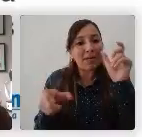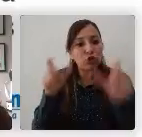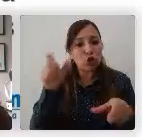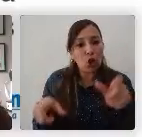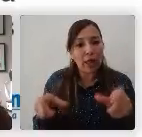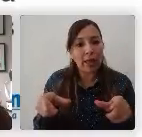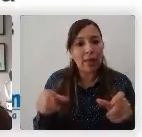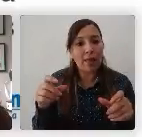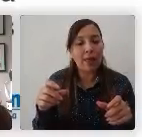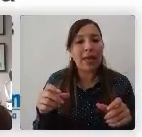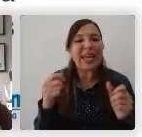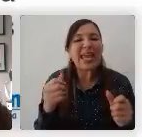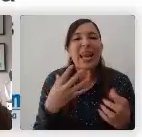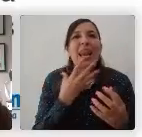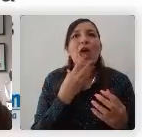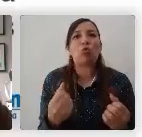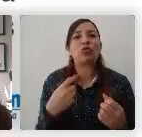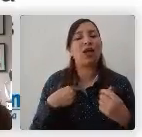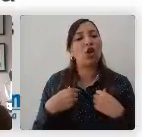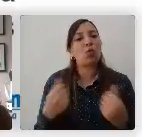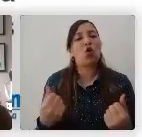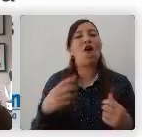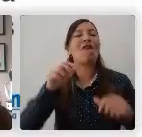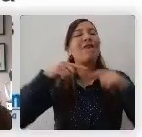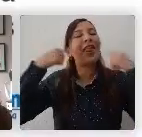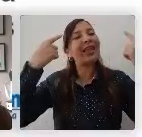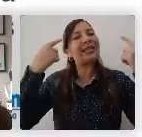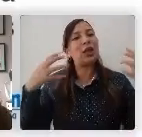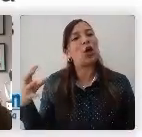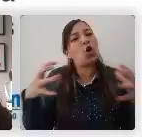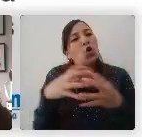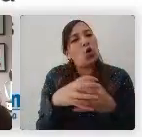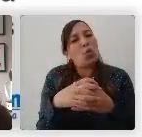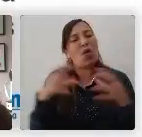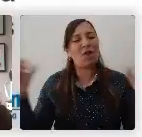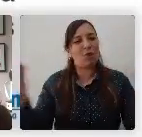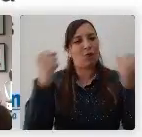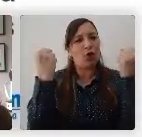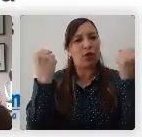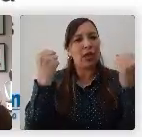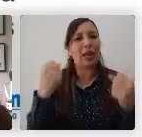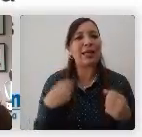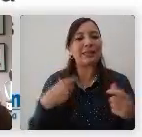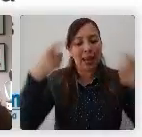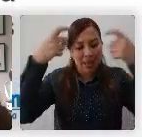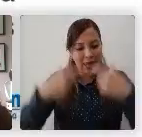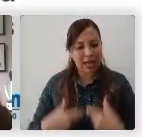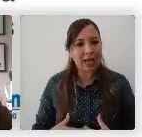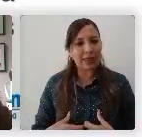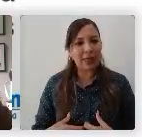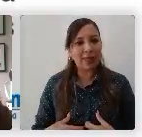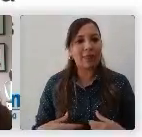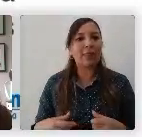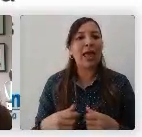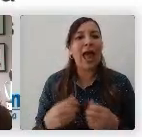orgullo de pertenecer dentro de esta comunidad dentro de este grupo fortalece esta identidad ayuda a la